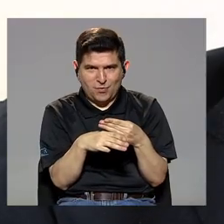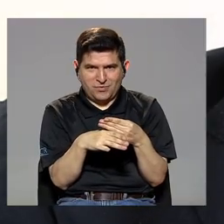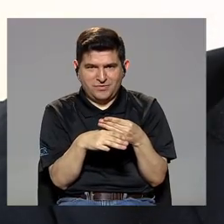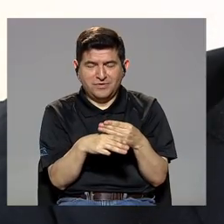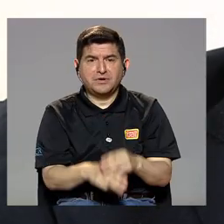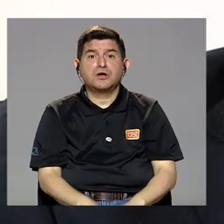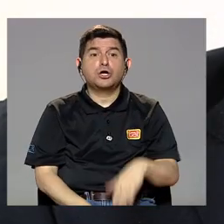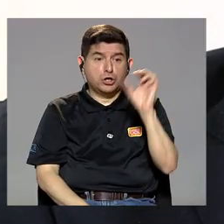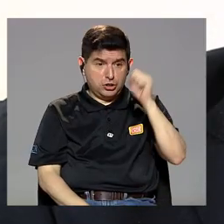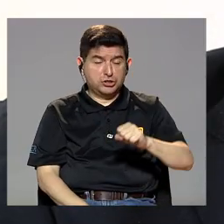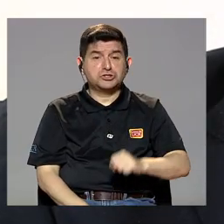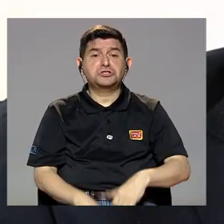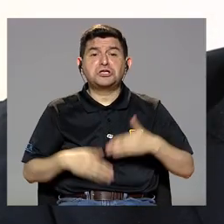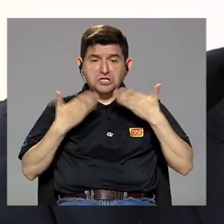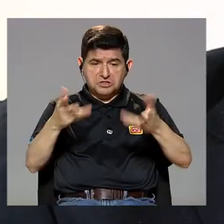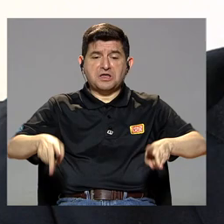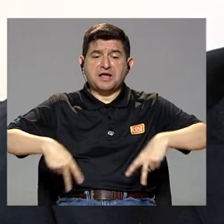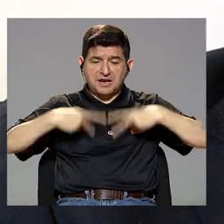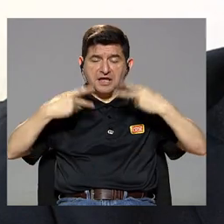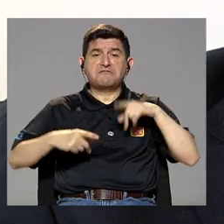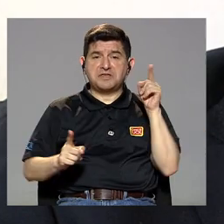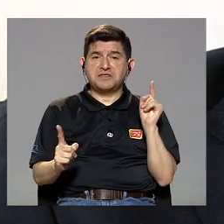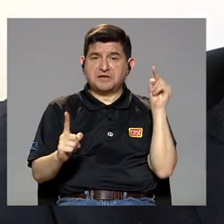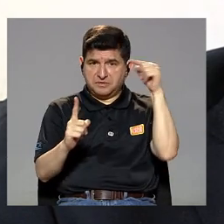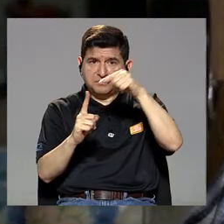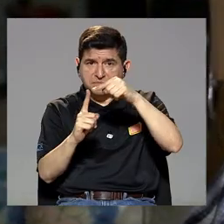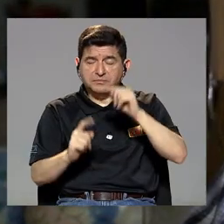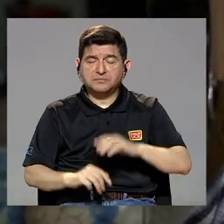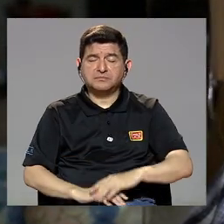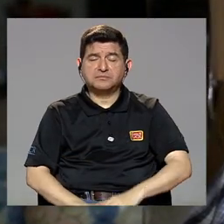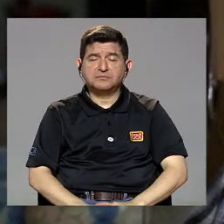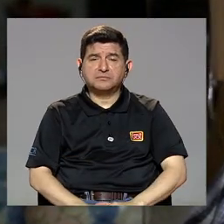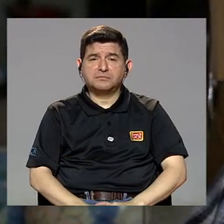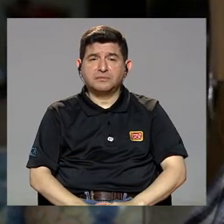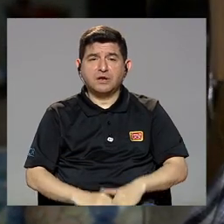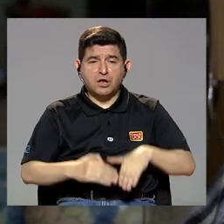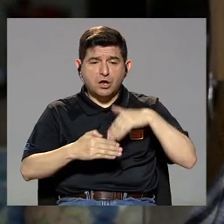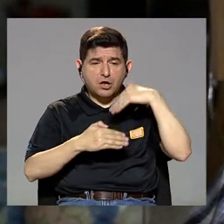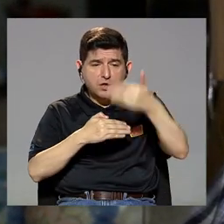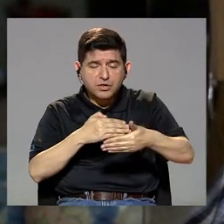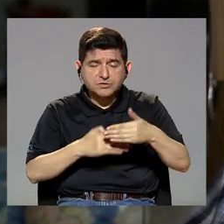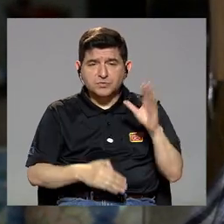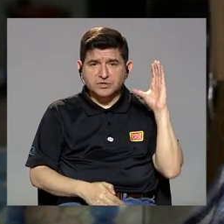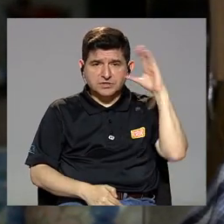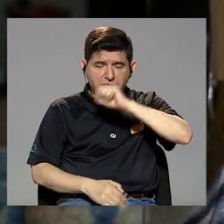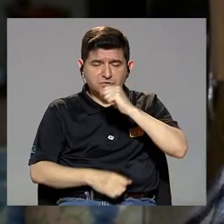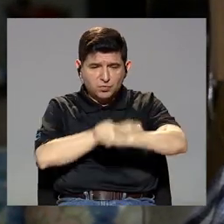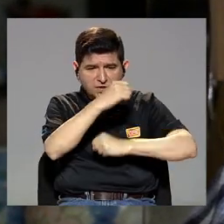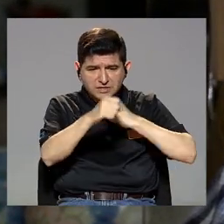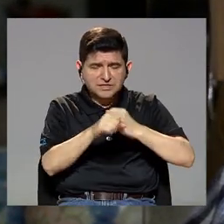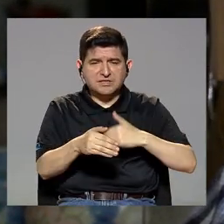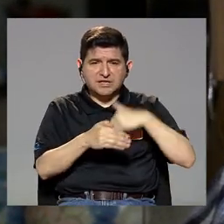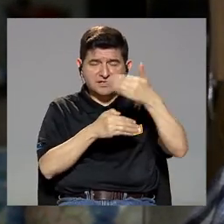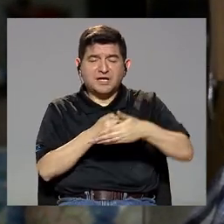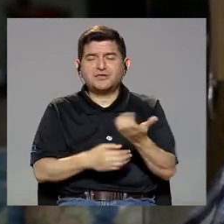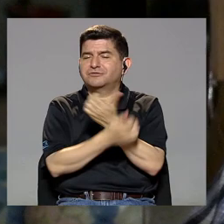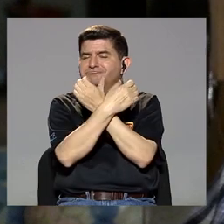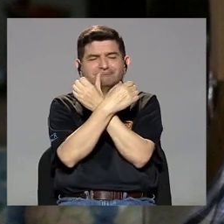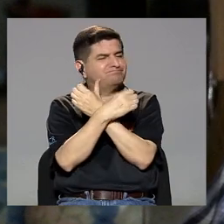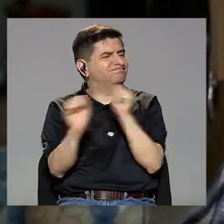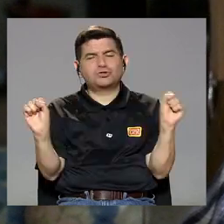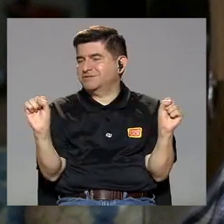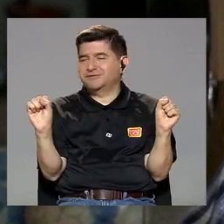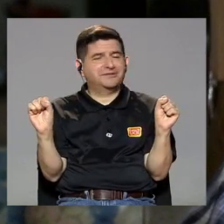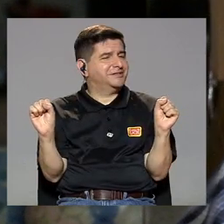dispuestos a la vida por cambiar el mundo después nos dimos cuenta de años después que eso era imposible